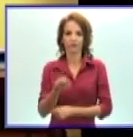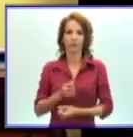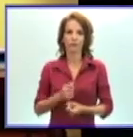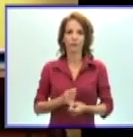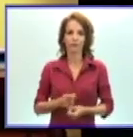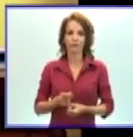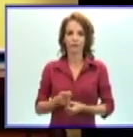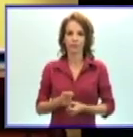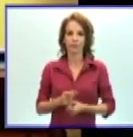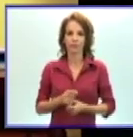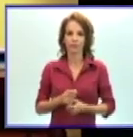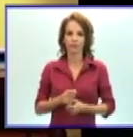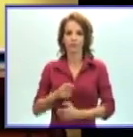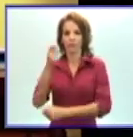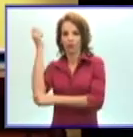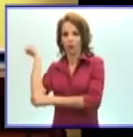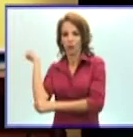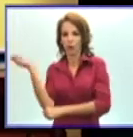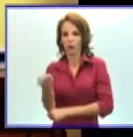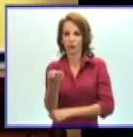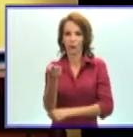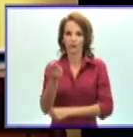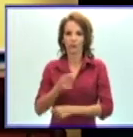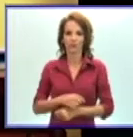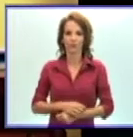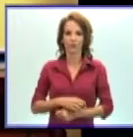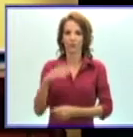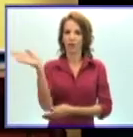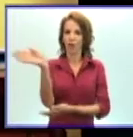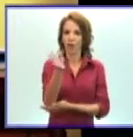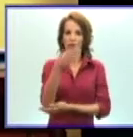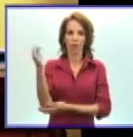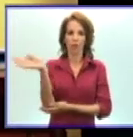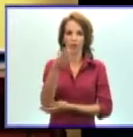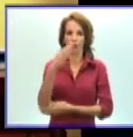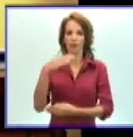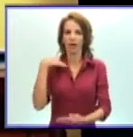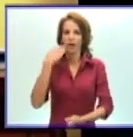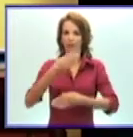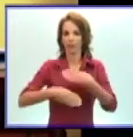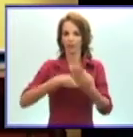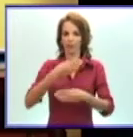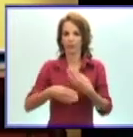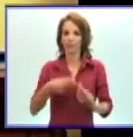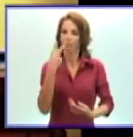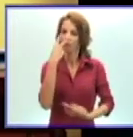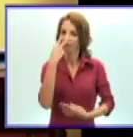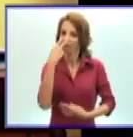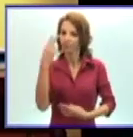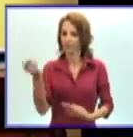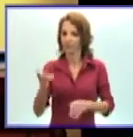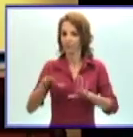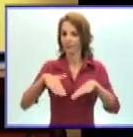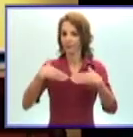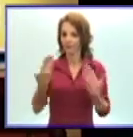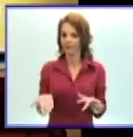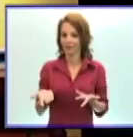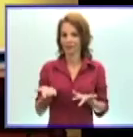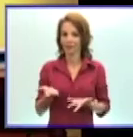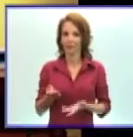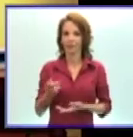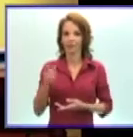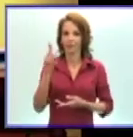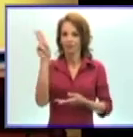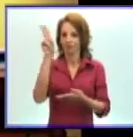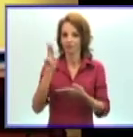un jonrón. Todo esto son fenómenos que se manifiestan a través de qué, a través de sus propiedades. Vamos al agua